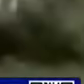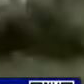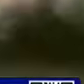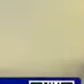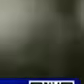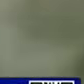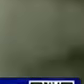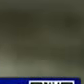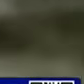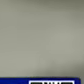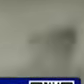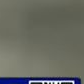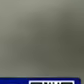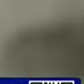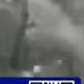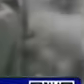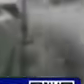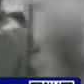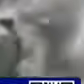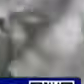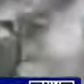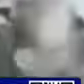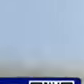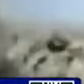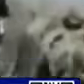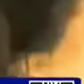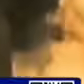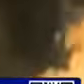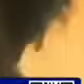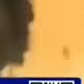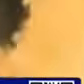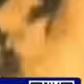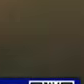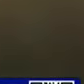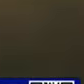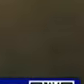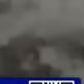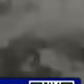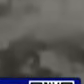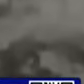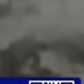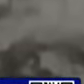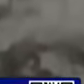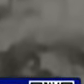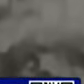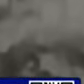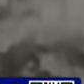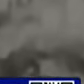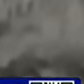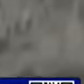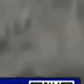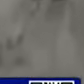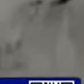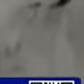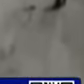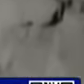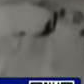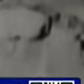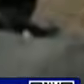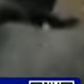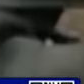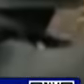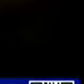Tras la encarnizada guerra que destruyó miles de hogares, vulneró la dignidad humana de millones de personas y cometió crímenes que